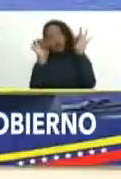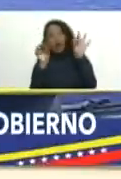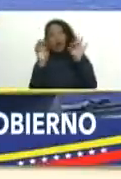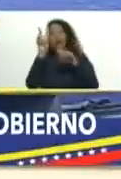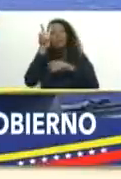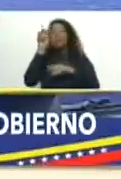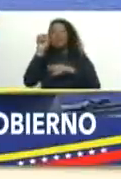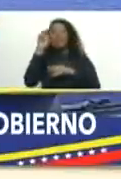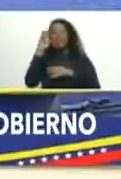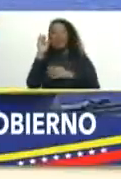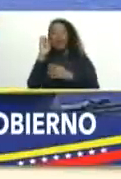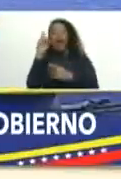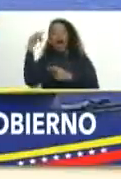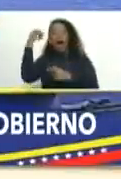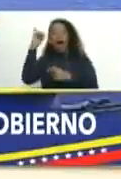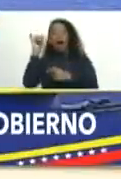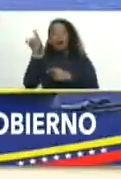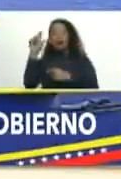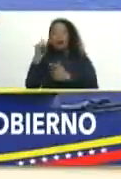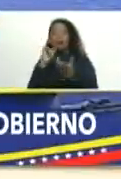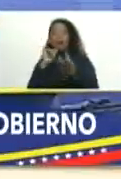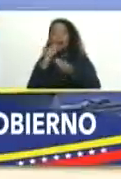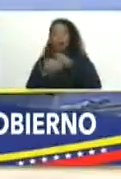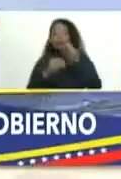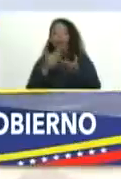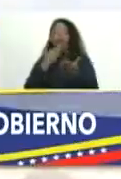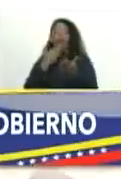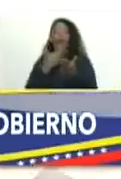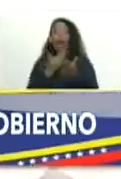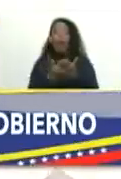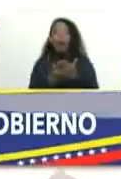App. Tengo que agradecer